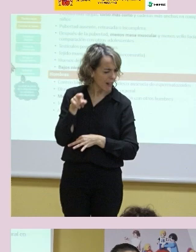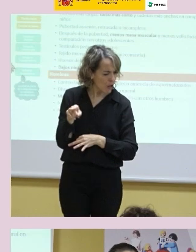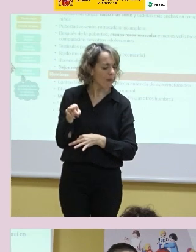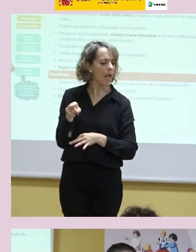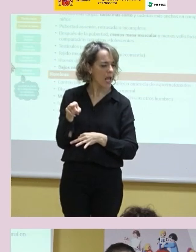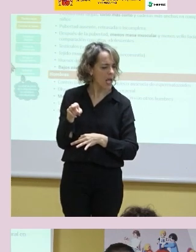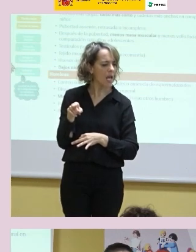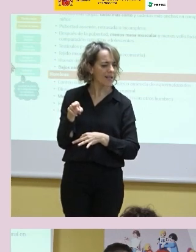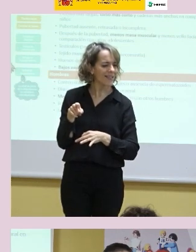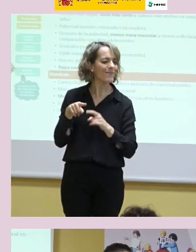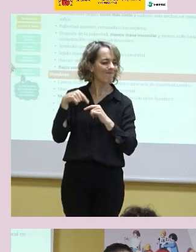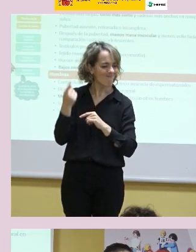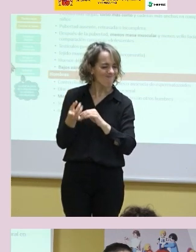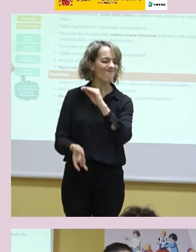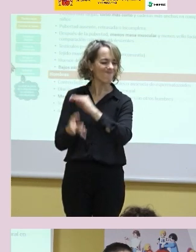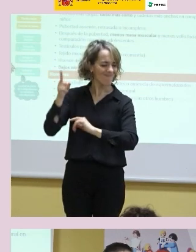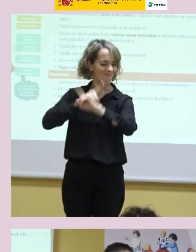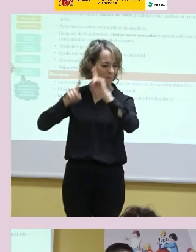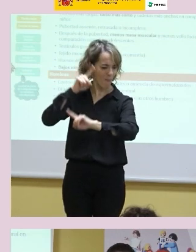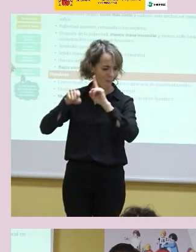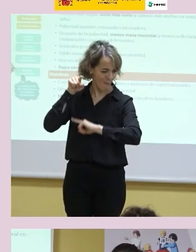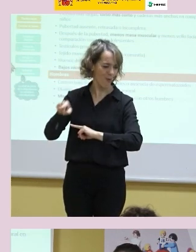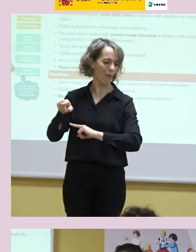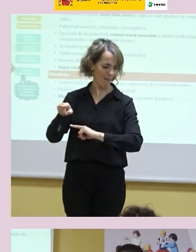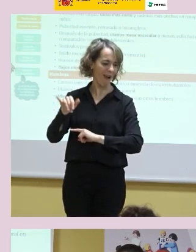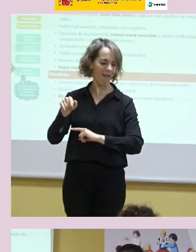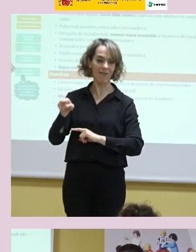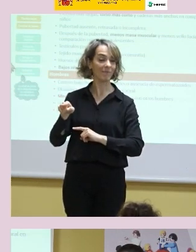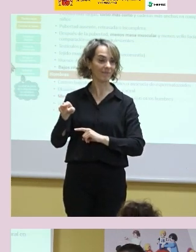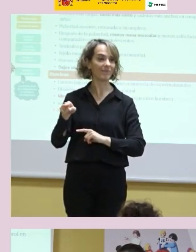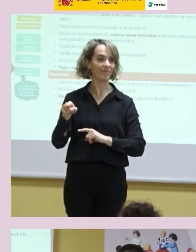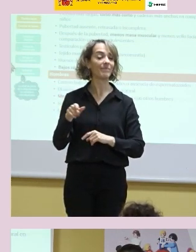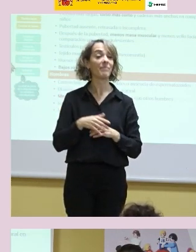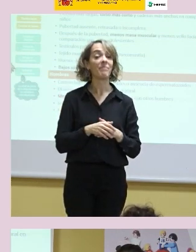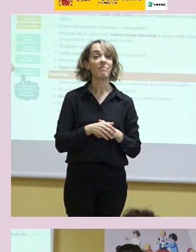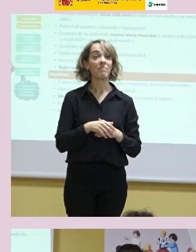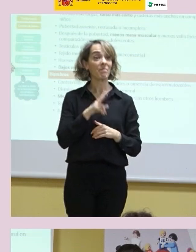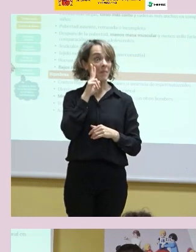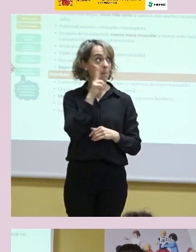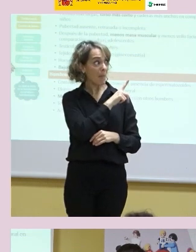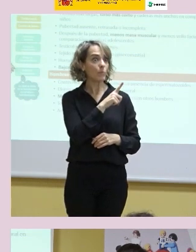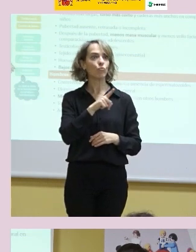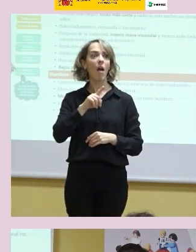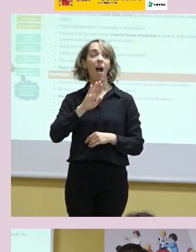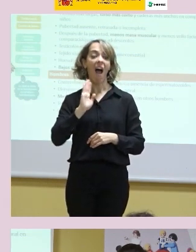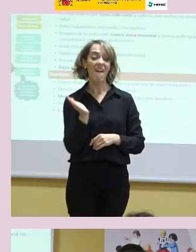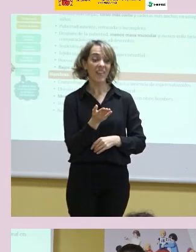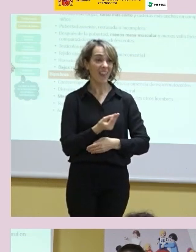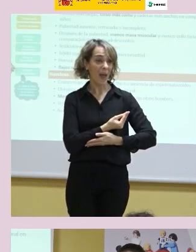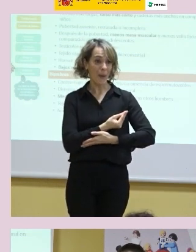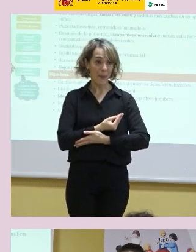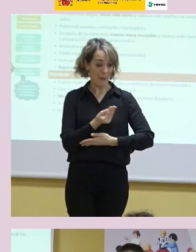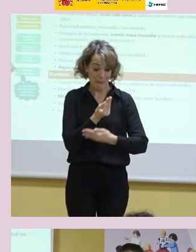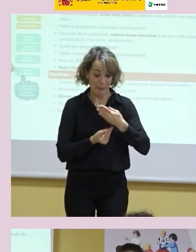haber dado lugar al problema que posteriormente tuvo mi paciente. Vemos que afecta a los bebés recién